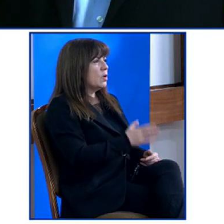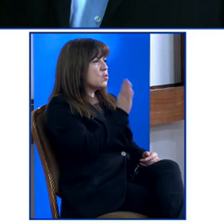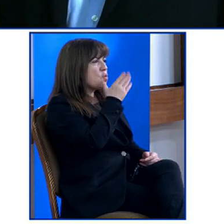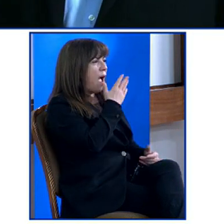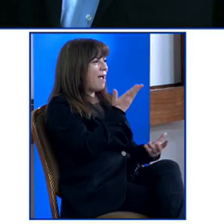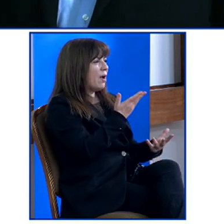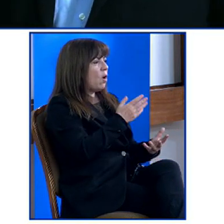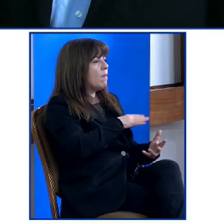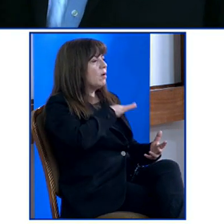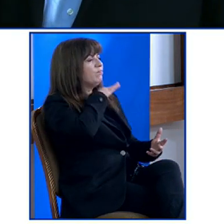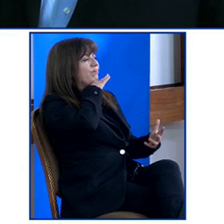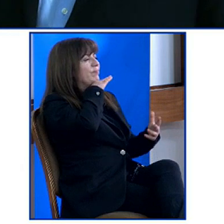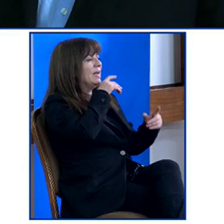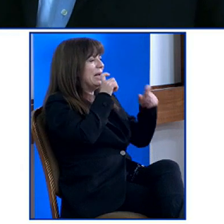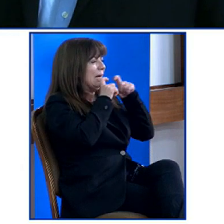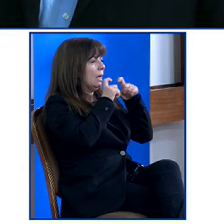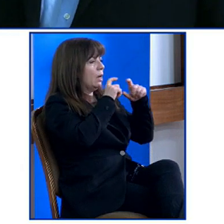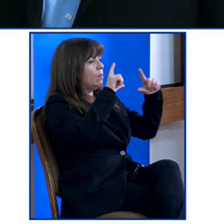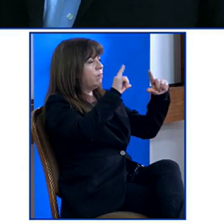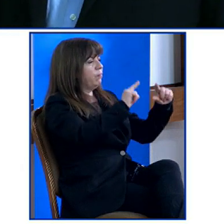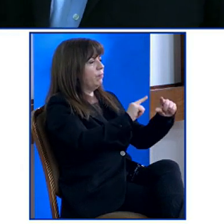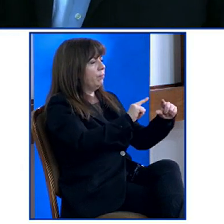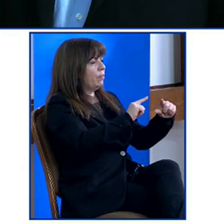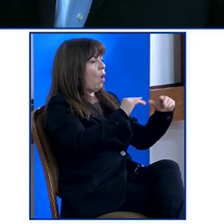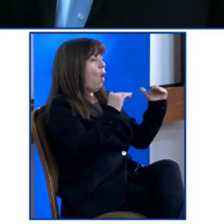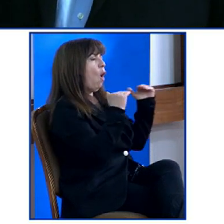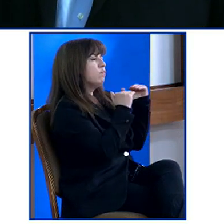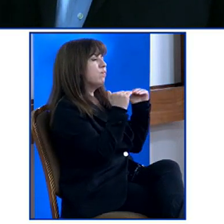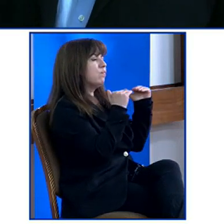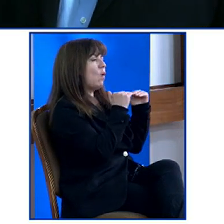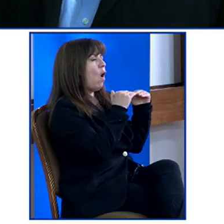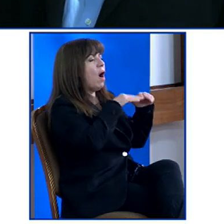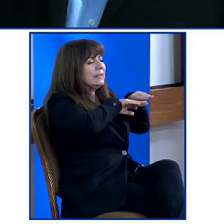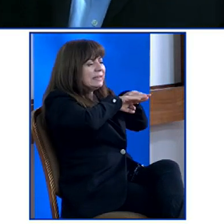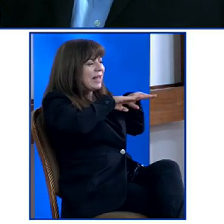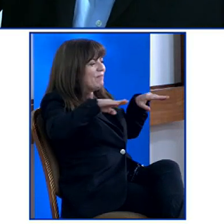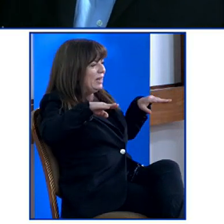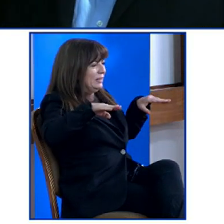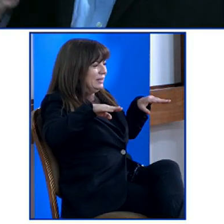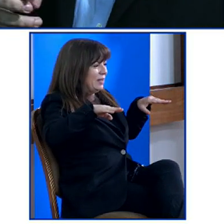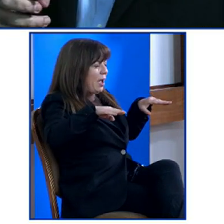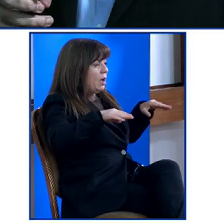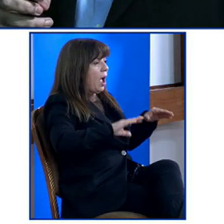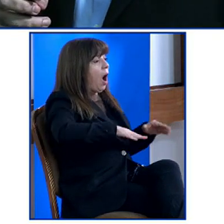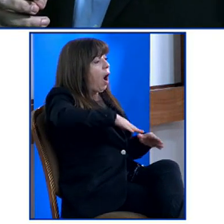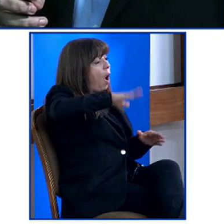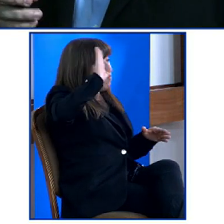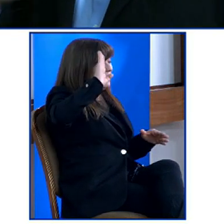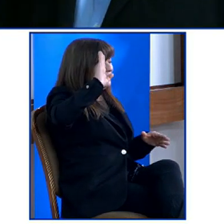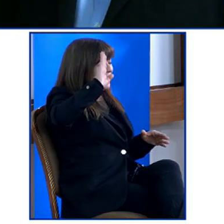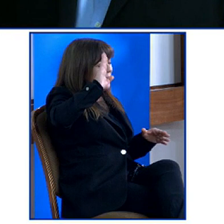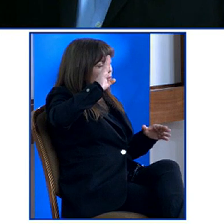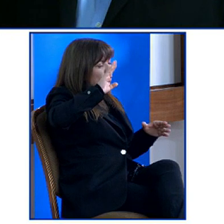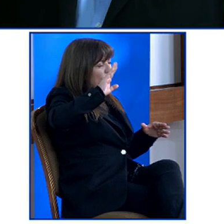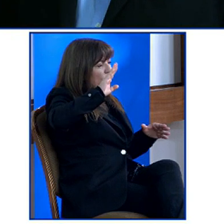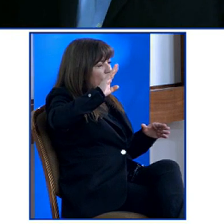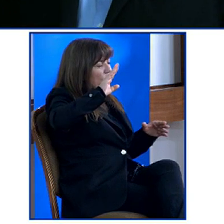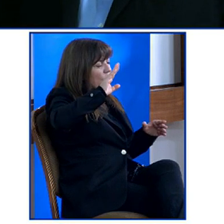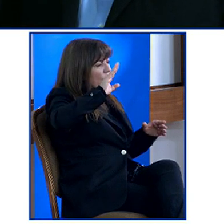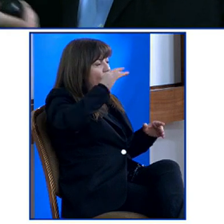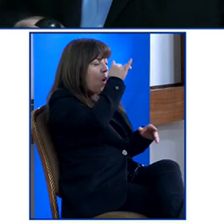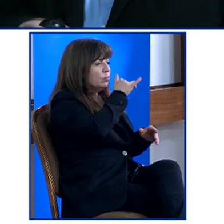a partir del cual el riesgo como mínimo se estabiliza. Conforme más va aumentando la contaminación,